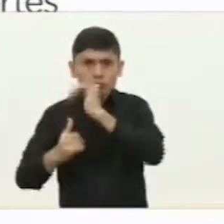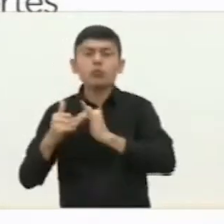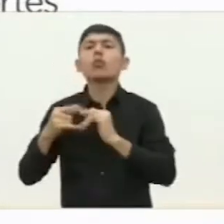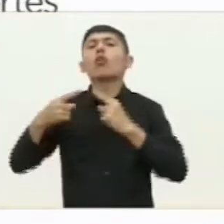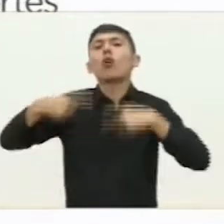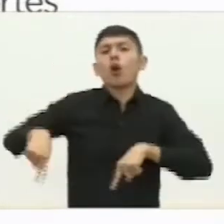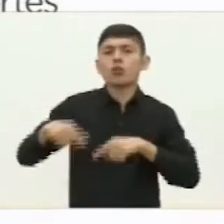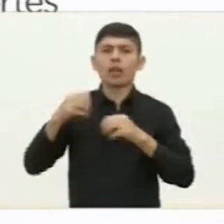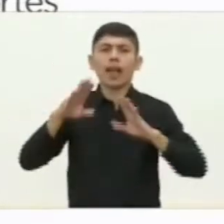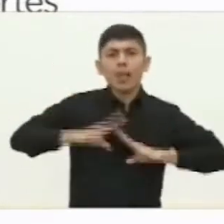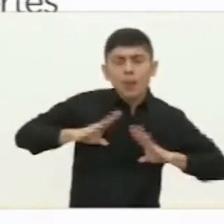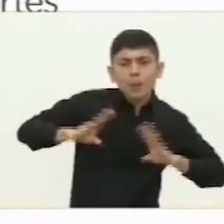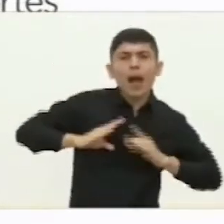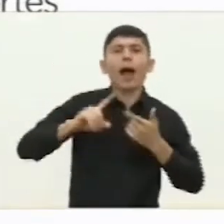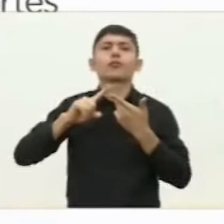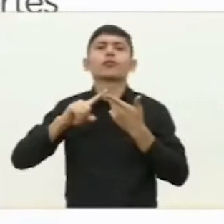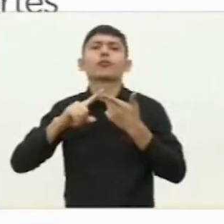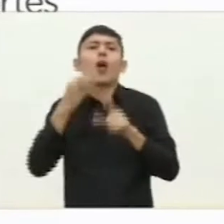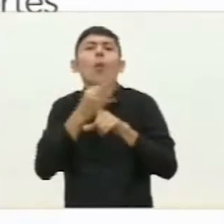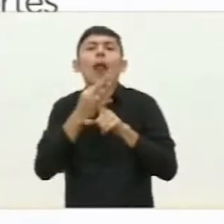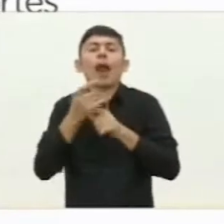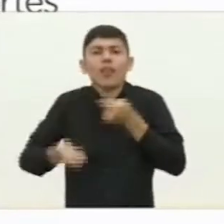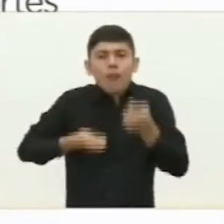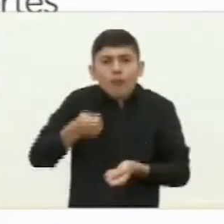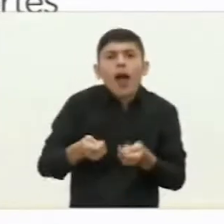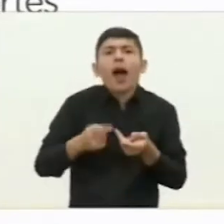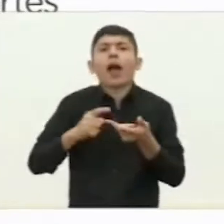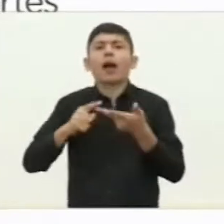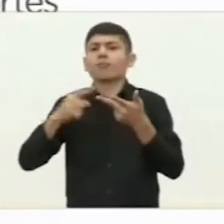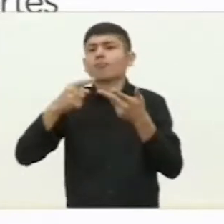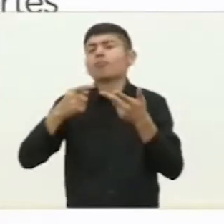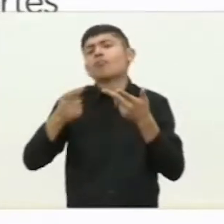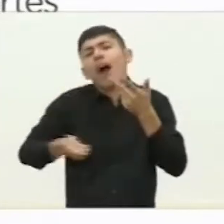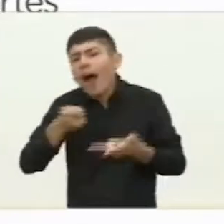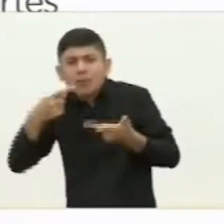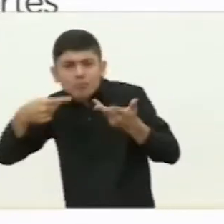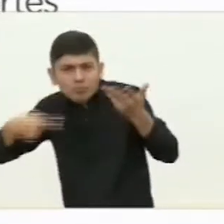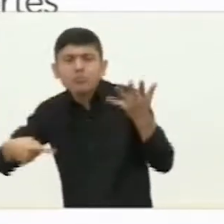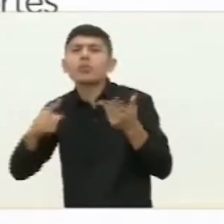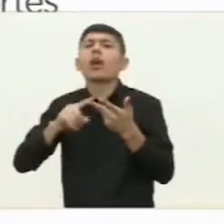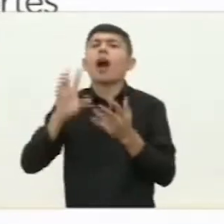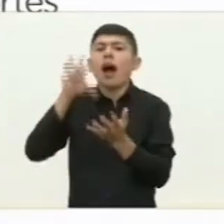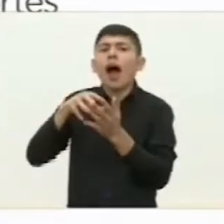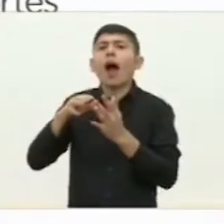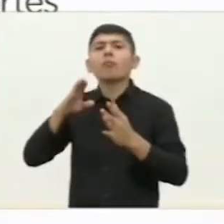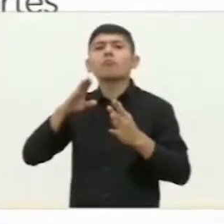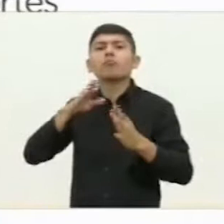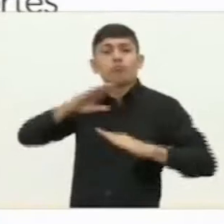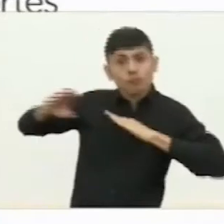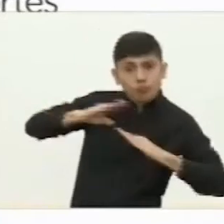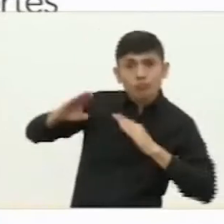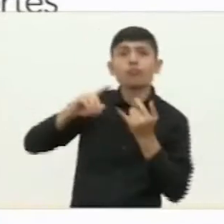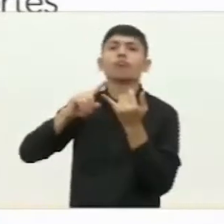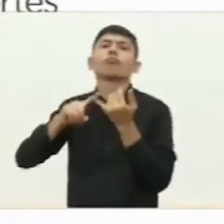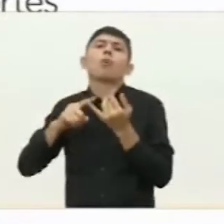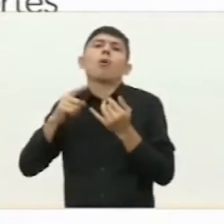son gimnasios, escuelas de danzas u otros bailes, academias de artes marciales,